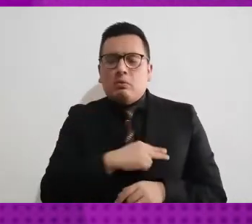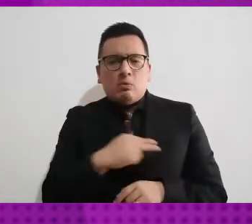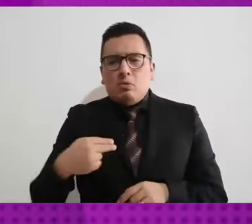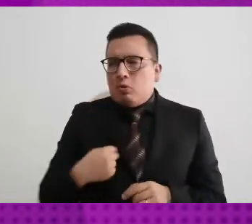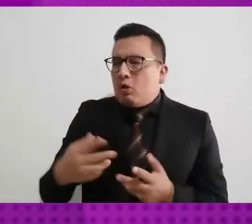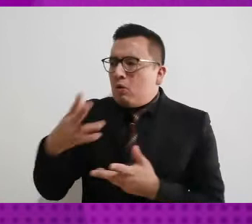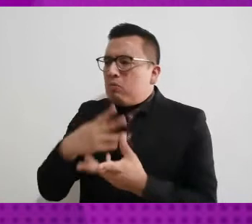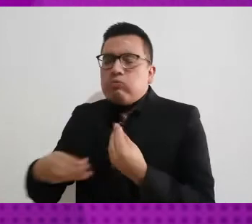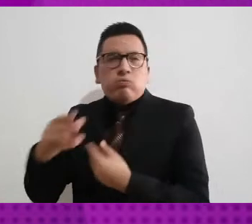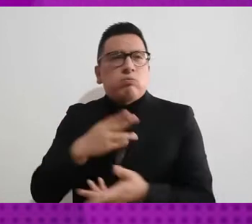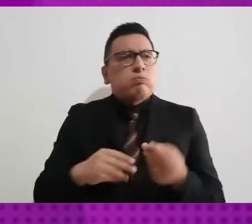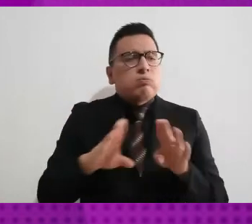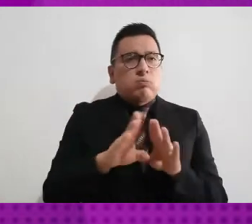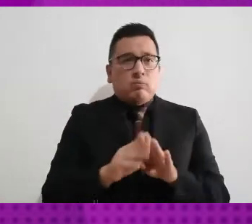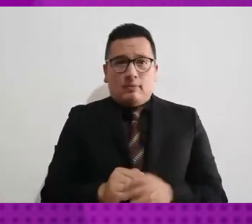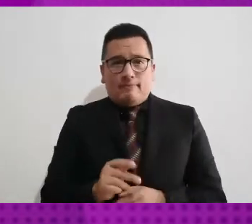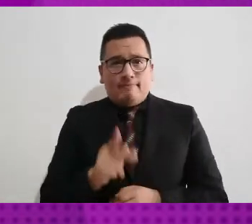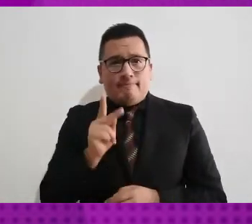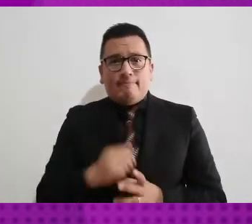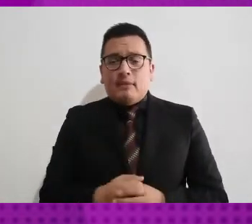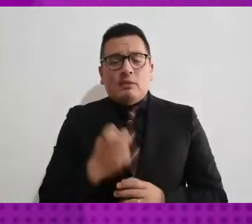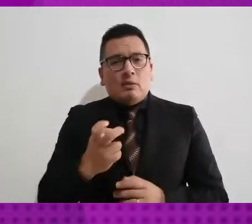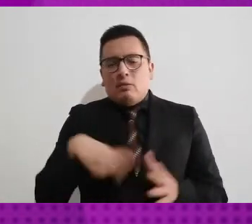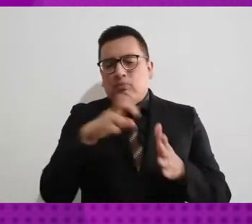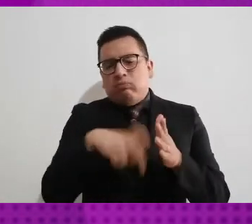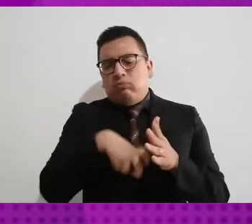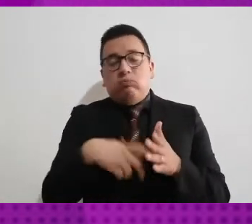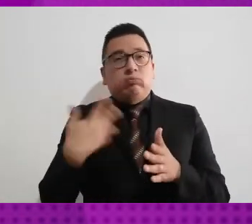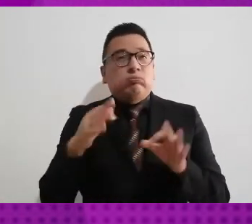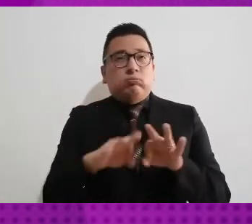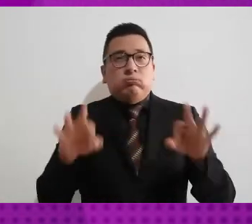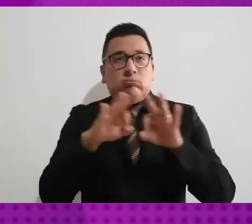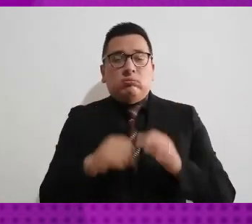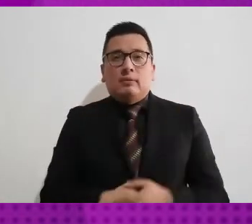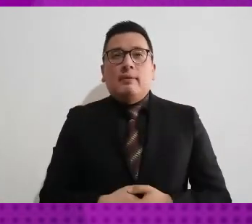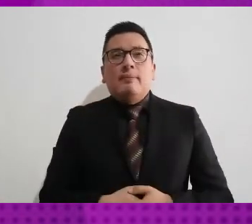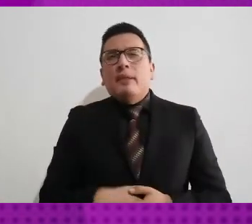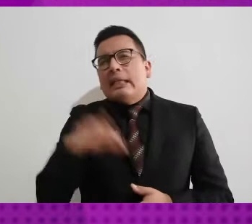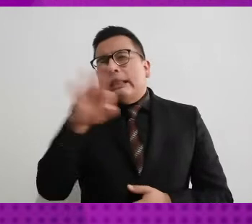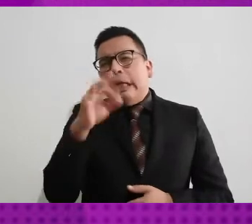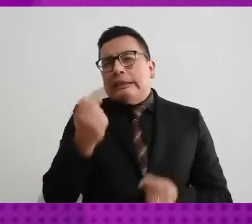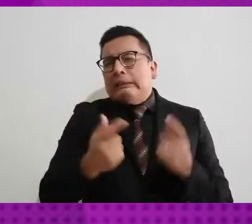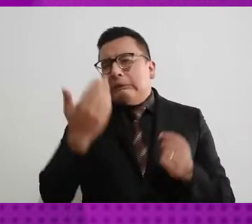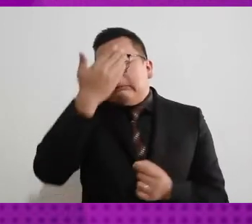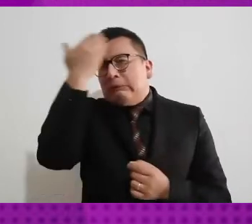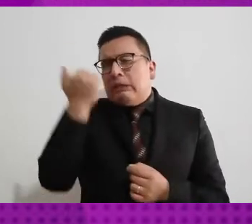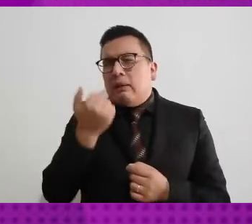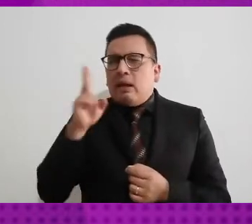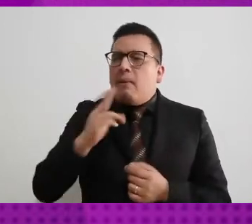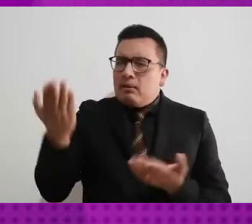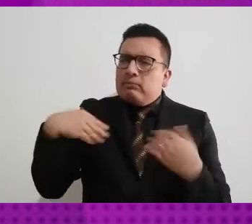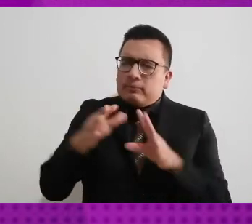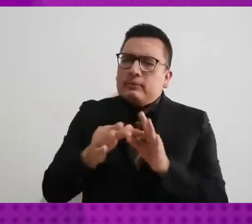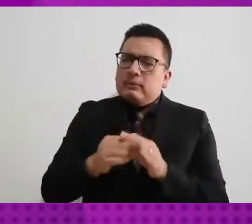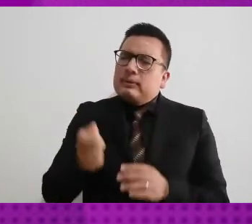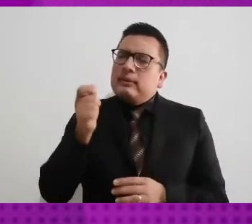entre nosotros. Pero bueno, fue una reforma grande, una reforma importante. Para quienes no tengan ese contexto,